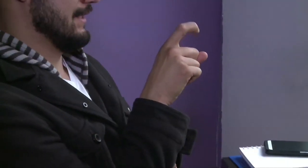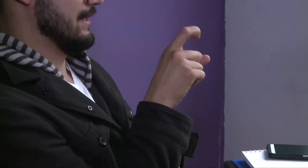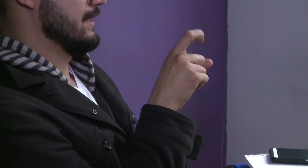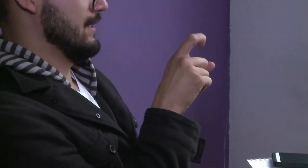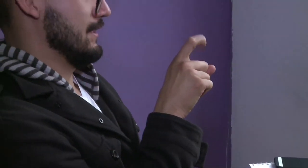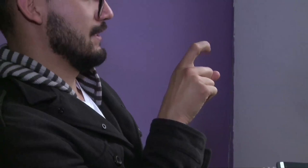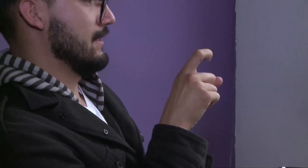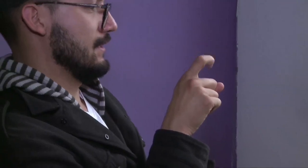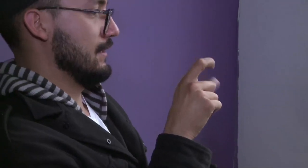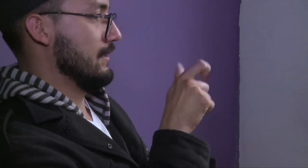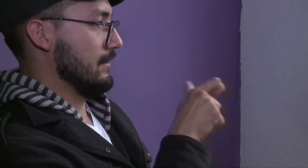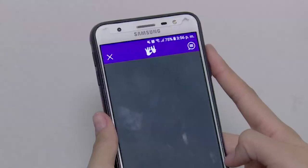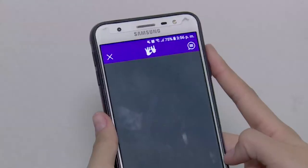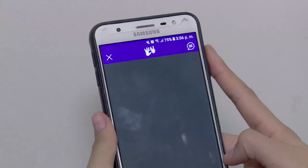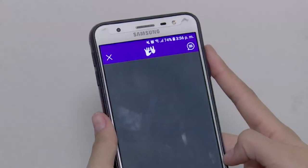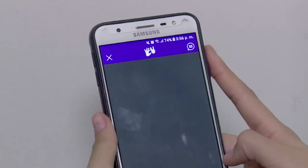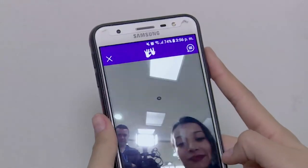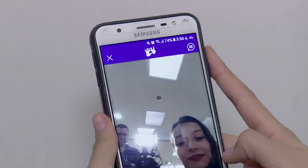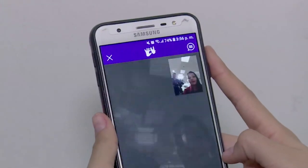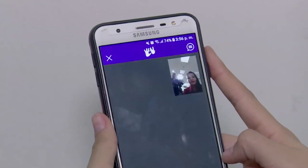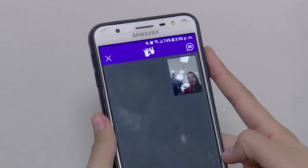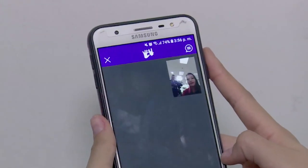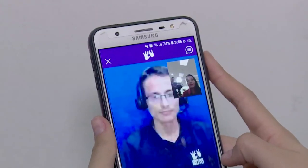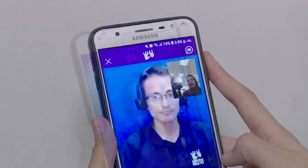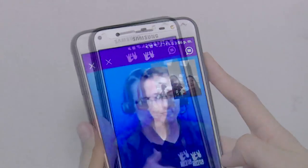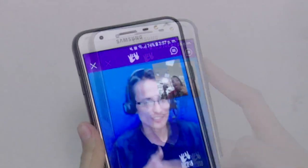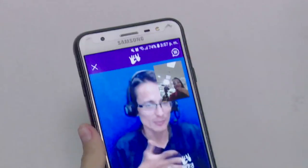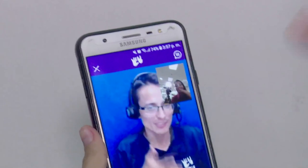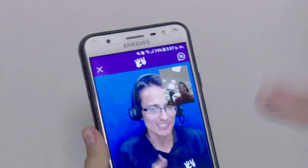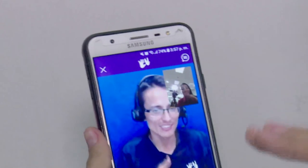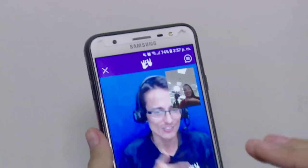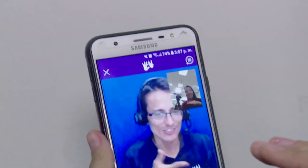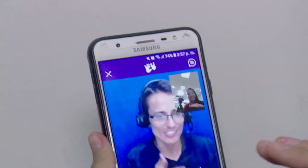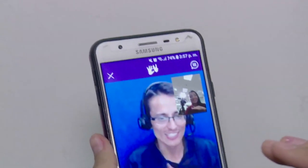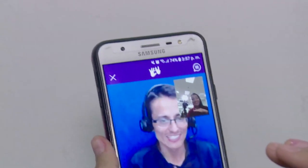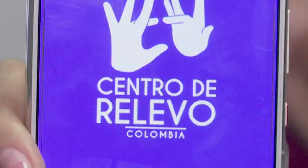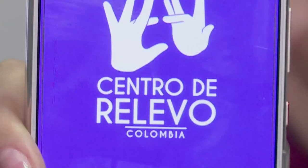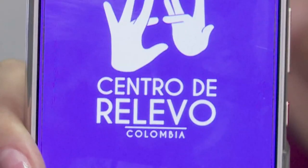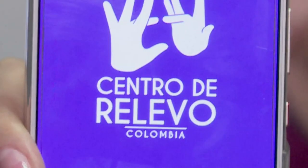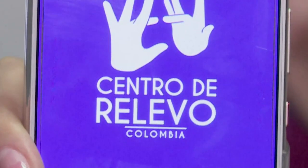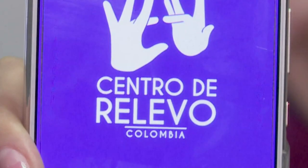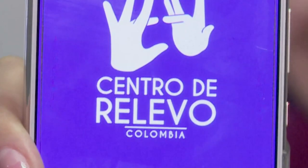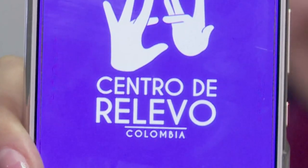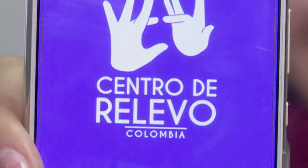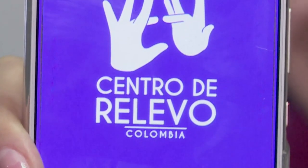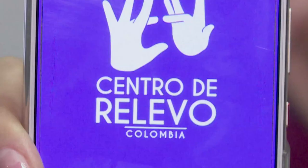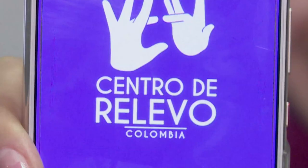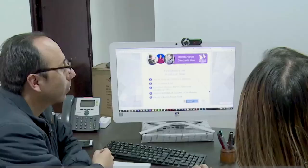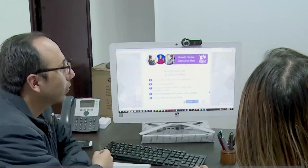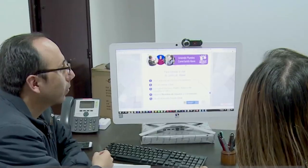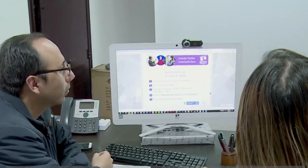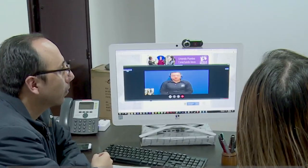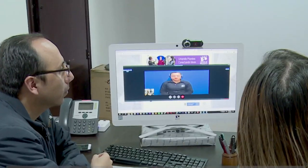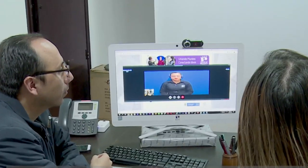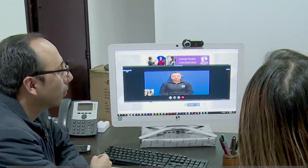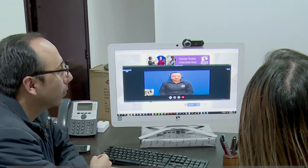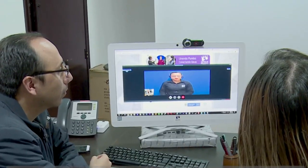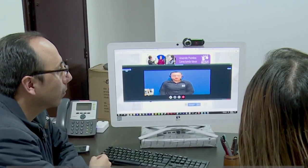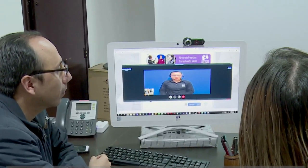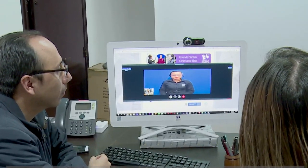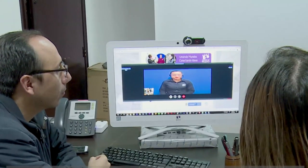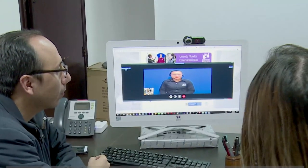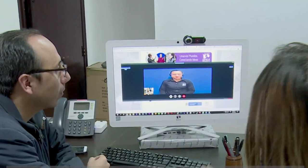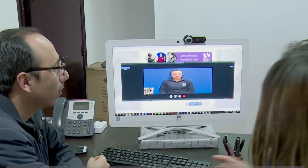a través del centro de relevo se han realizado más de 500 mil comunicaciones entre personas sordas y oyentes